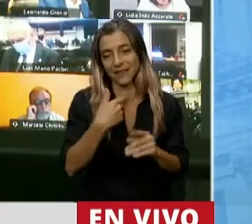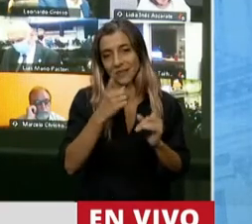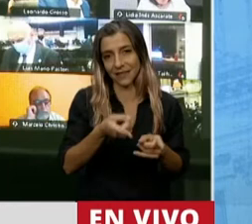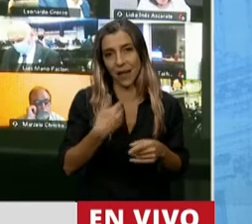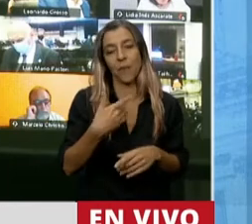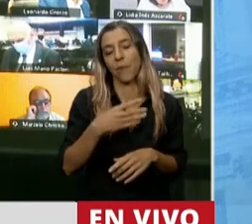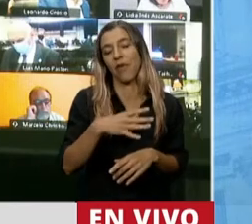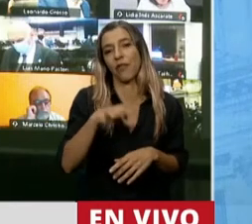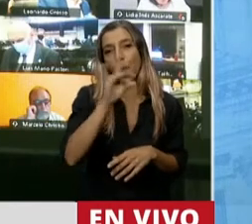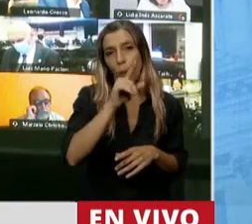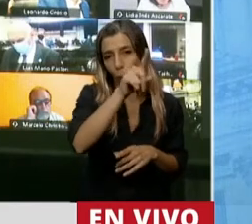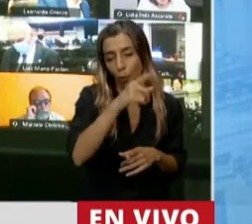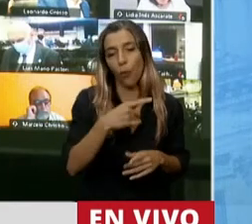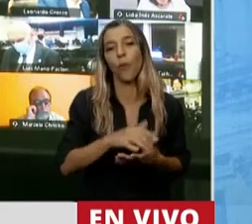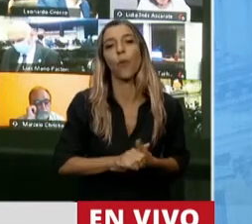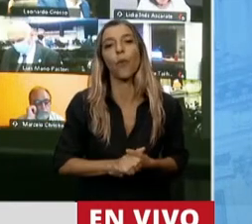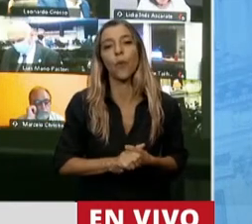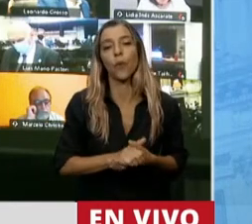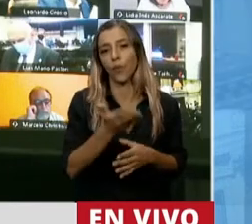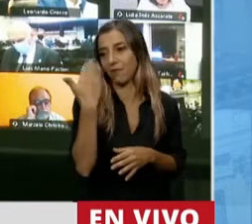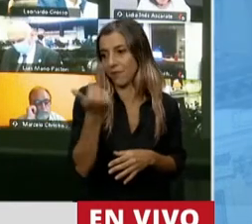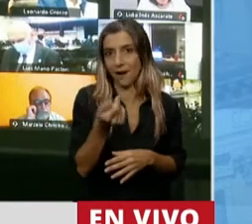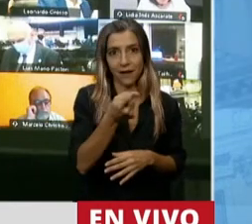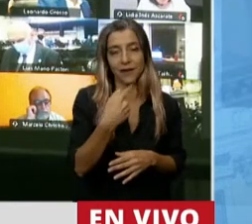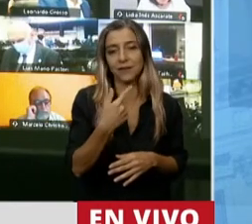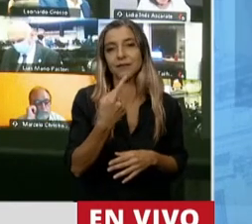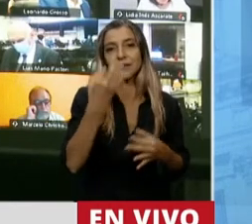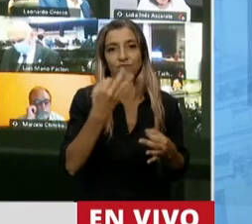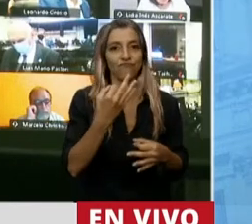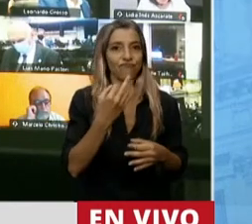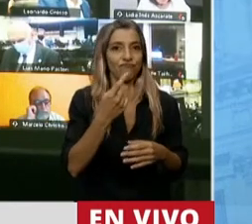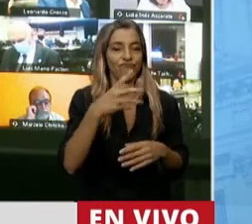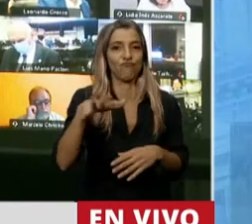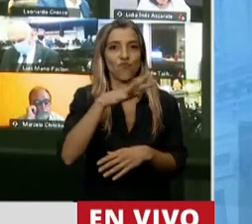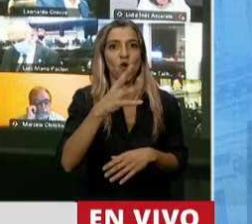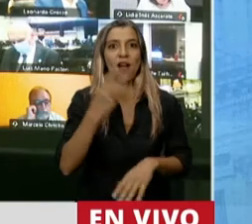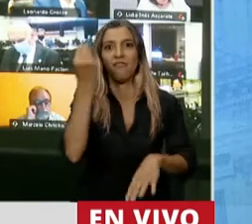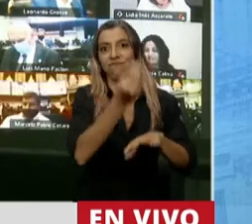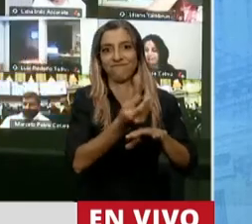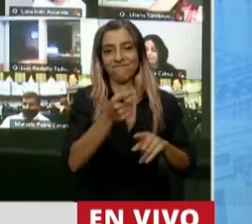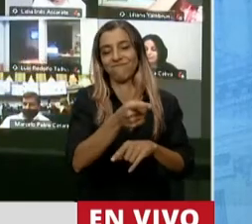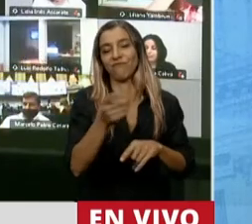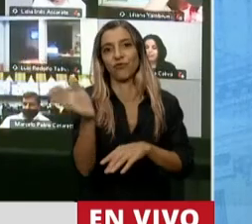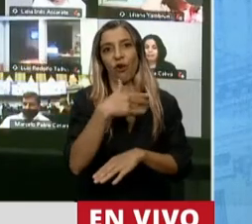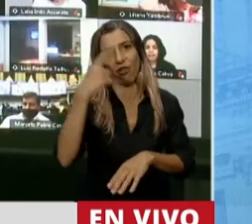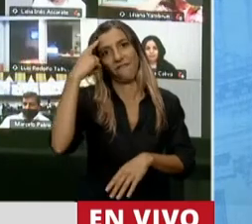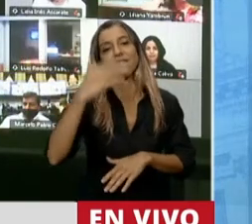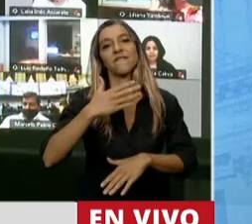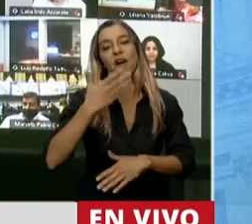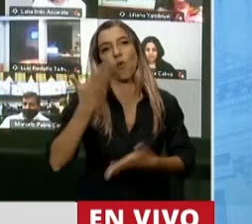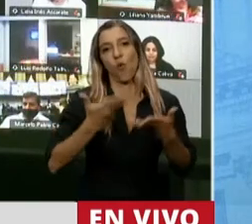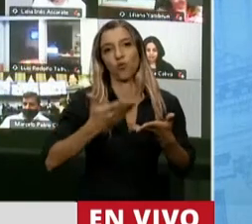Plurinacional de Bolivia, que recientemente fue recibido por todo su pueblo con absoluta justicia y seguramente